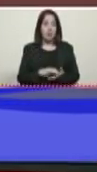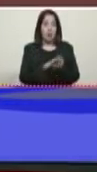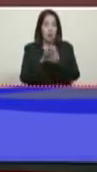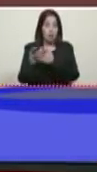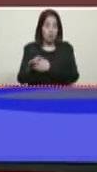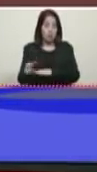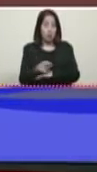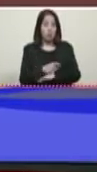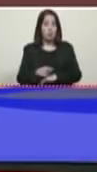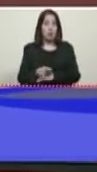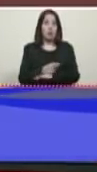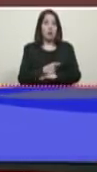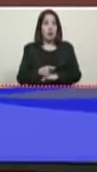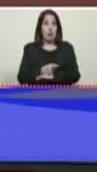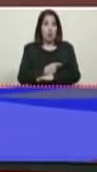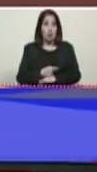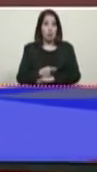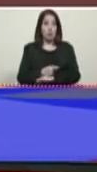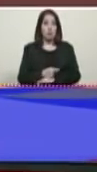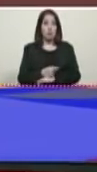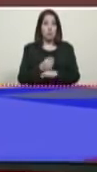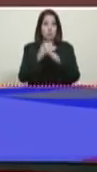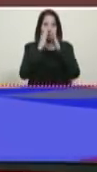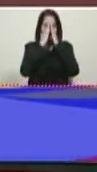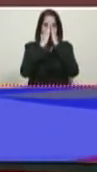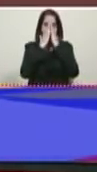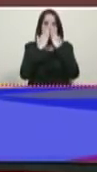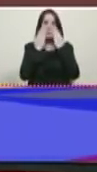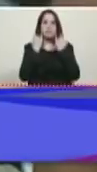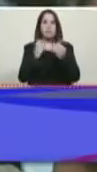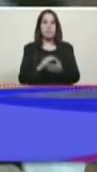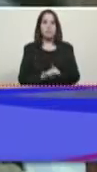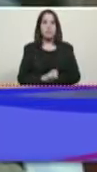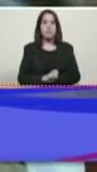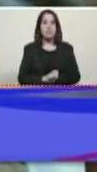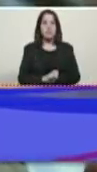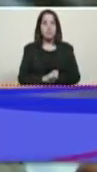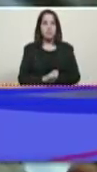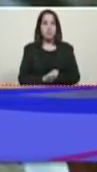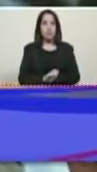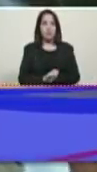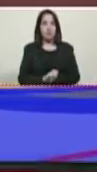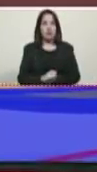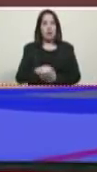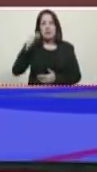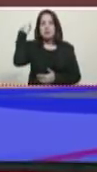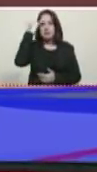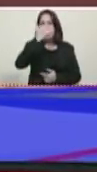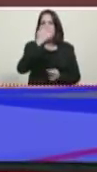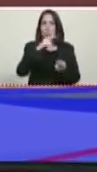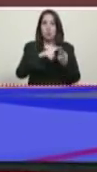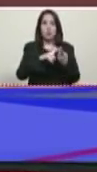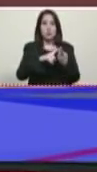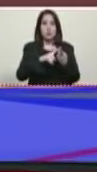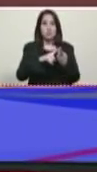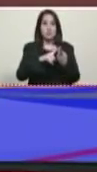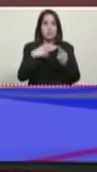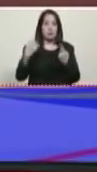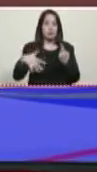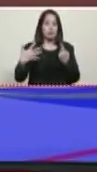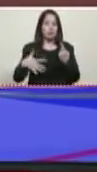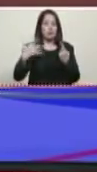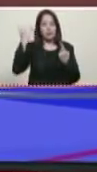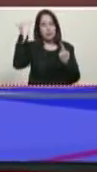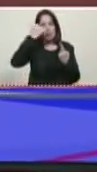henry rangel silva en el arranque en yaracuy y yaracuy uyuyuy